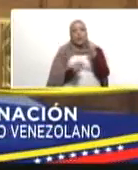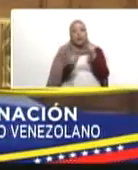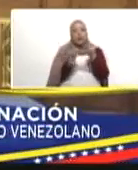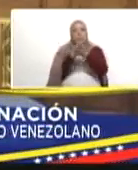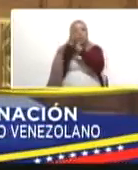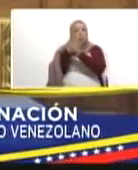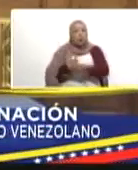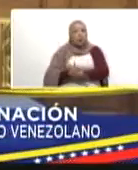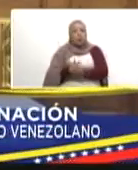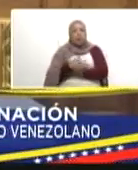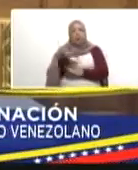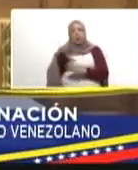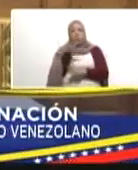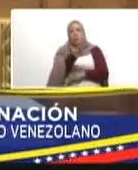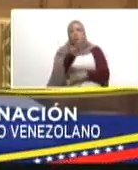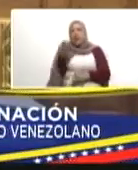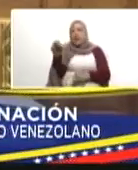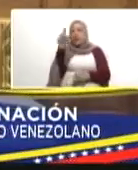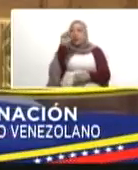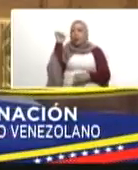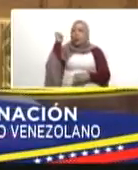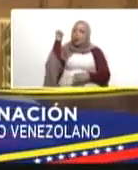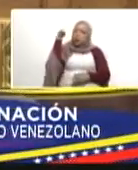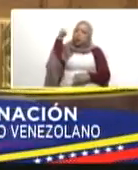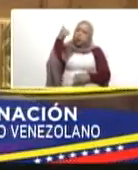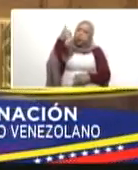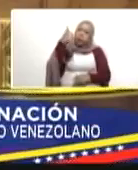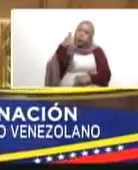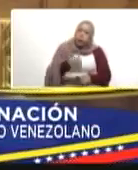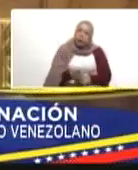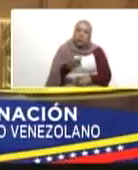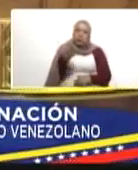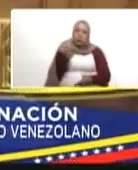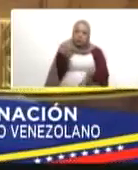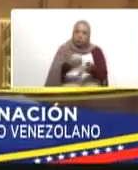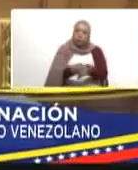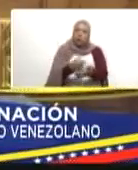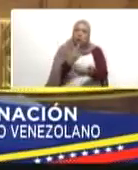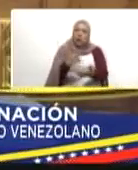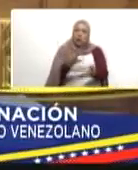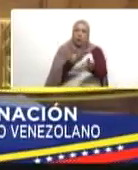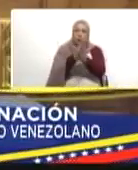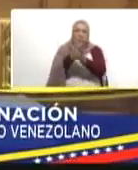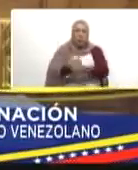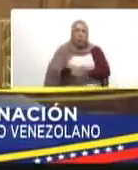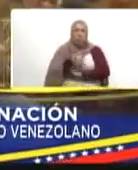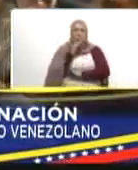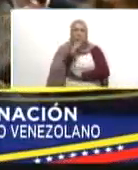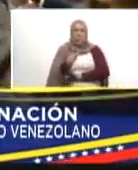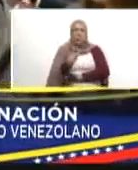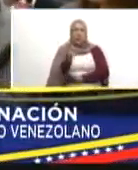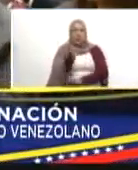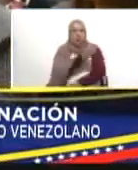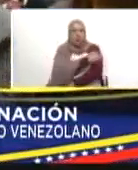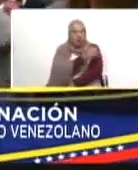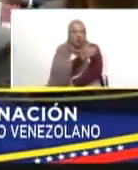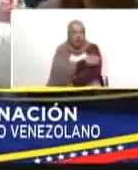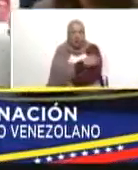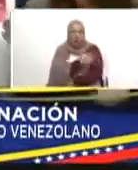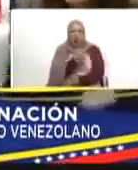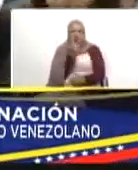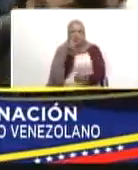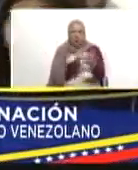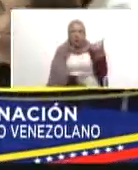desaparecerían 300 años de este país la pagarían muy caro derecha extremista de los